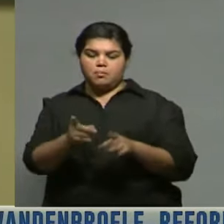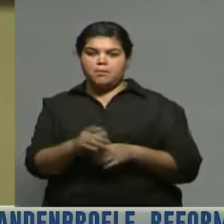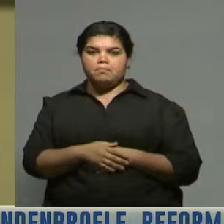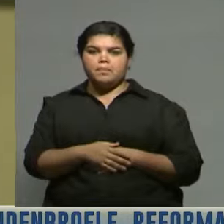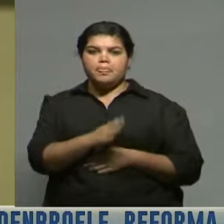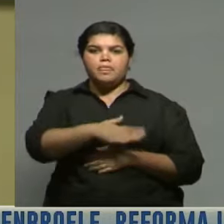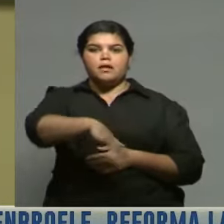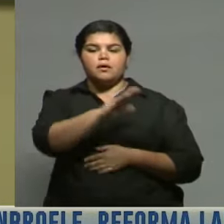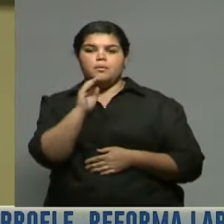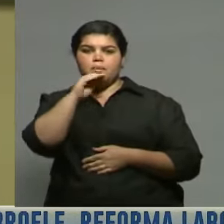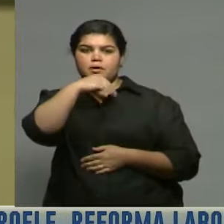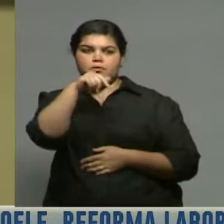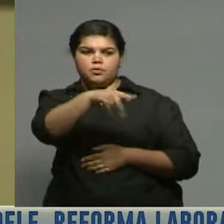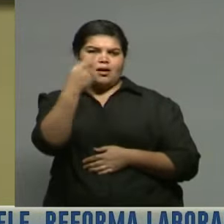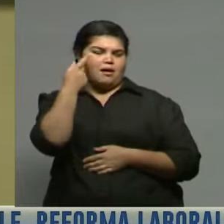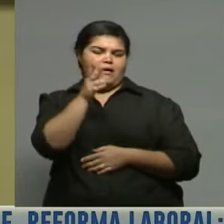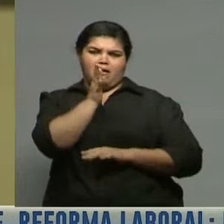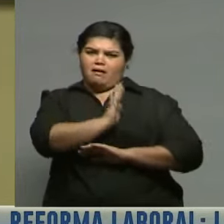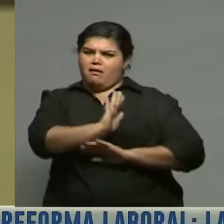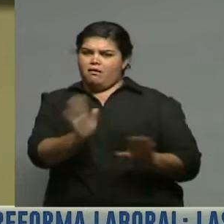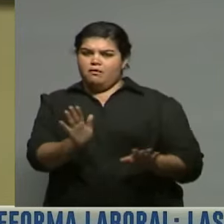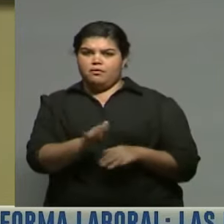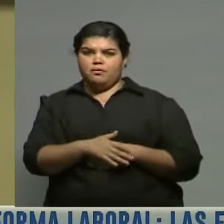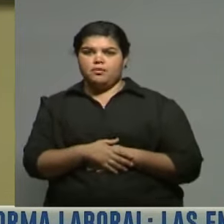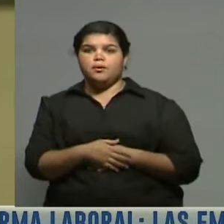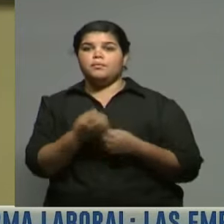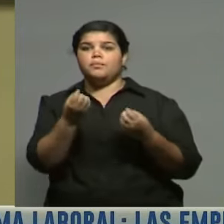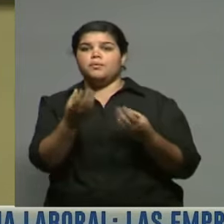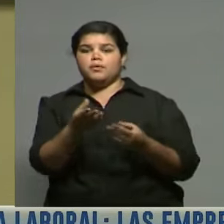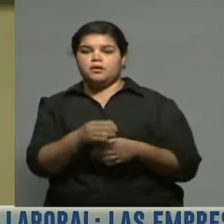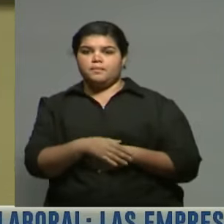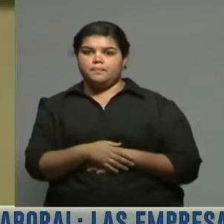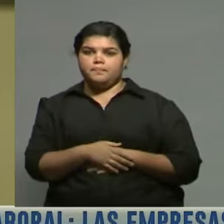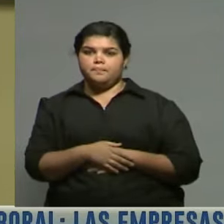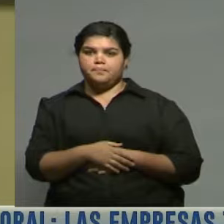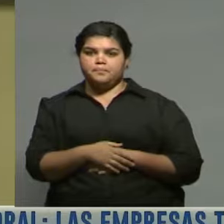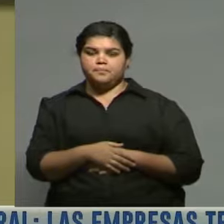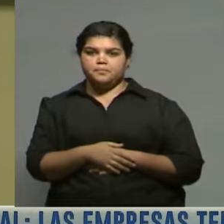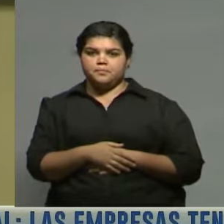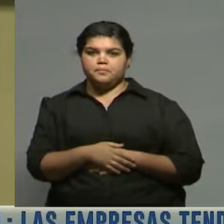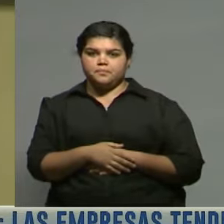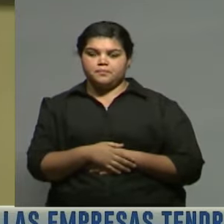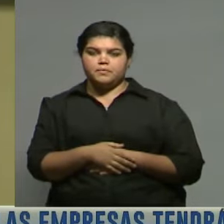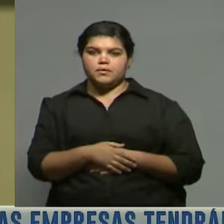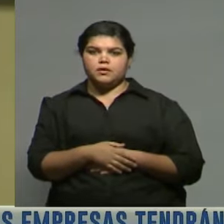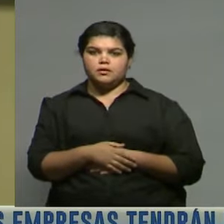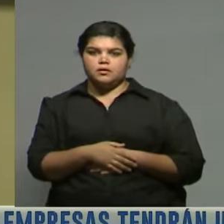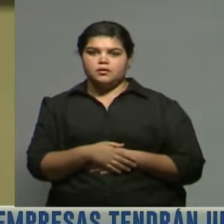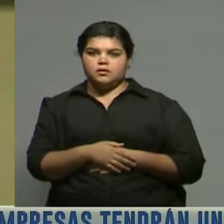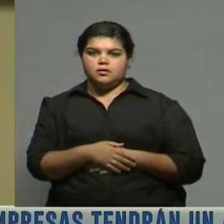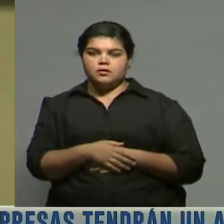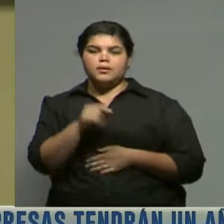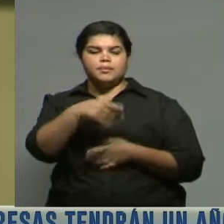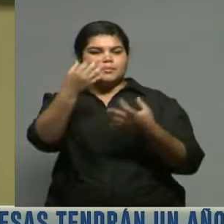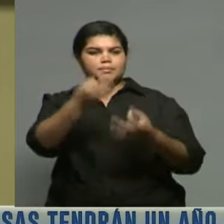vitivinicultura, esta es una medida muy grave. Uh-huh. Primero porque creo que no se ha visto bien lo que es